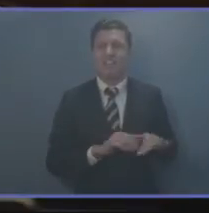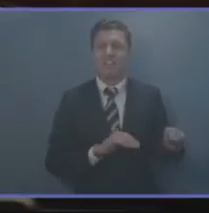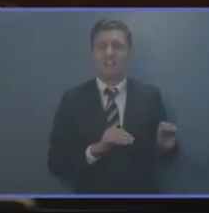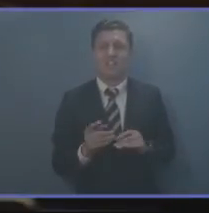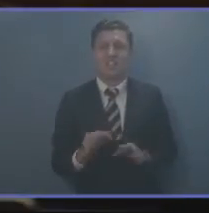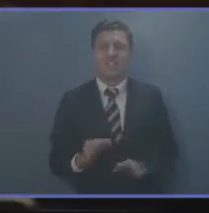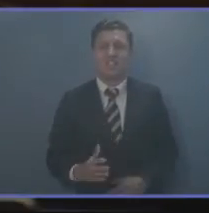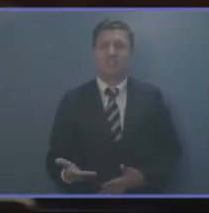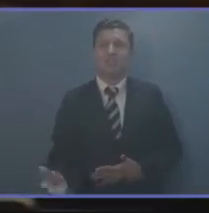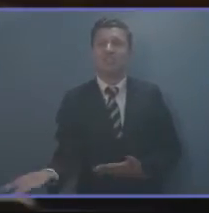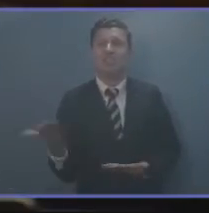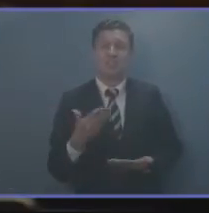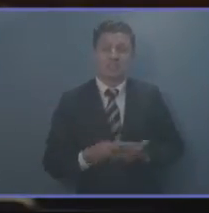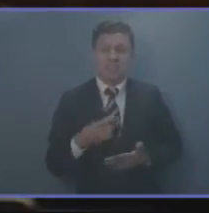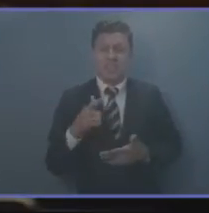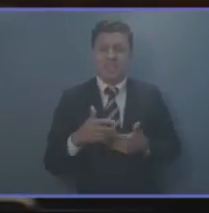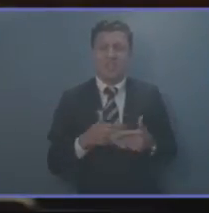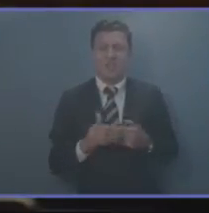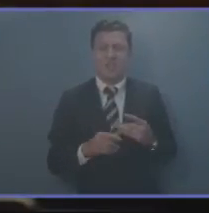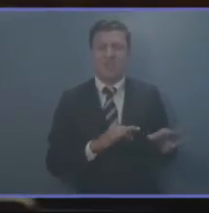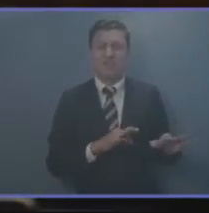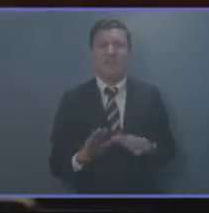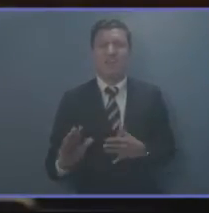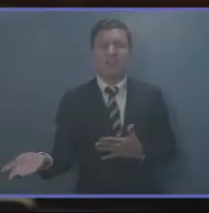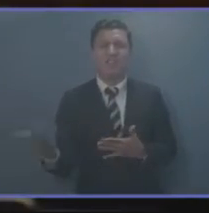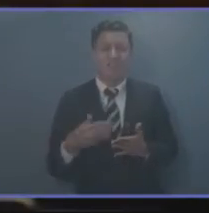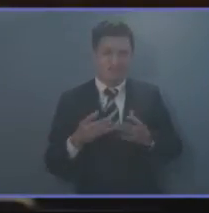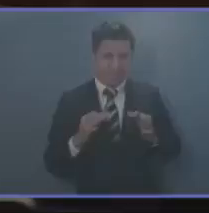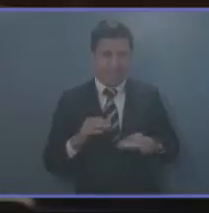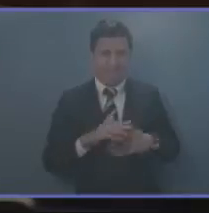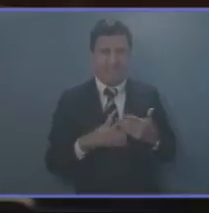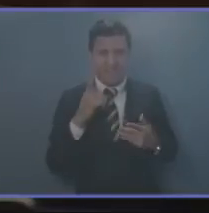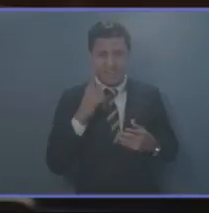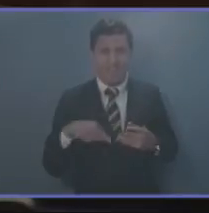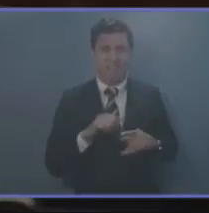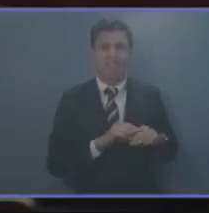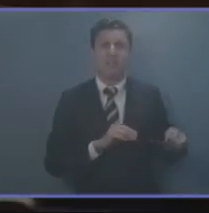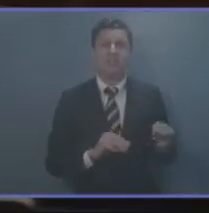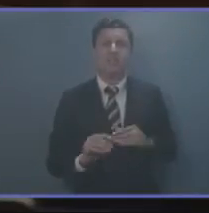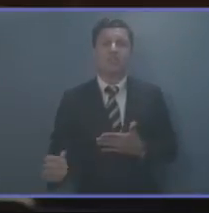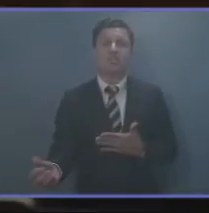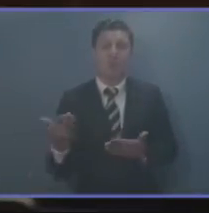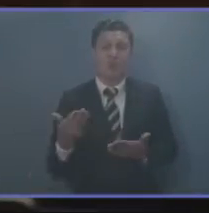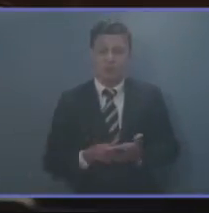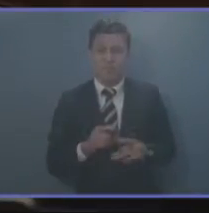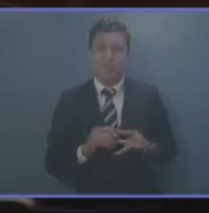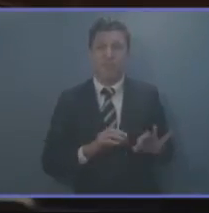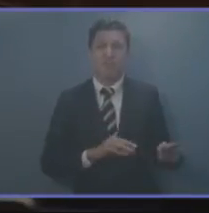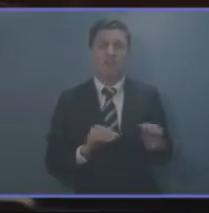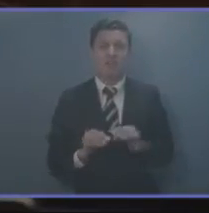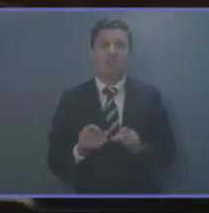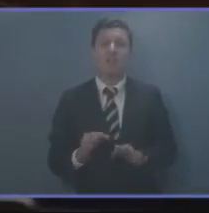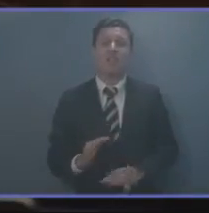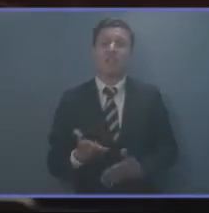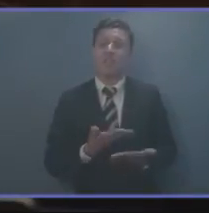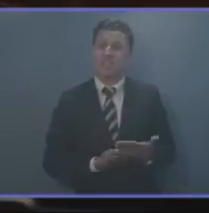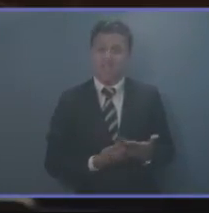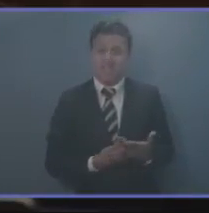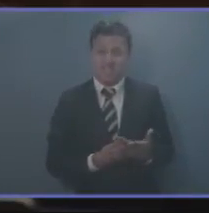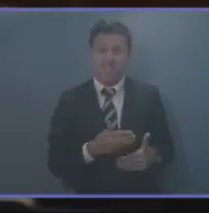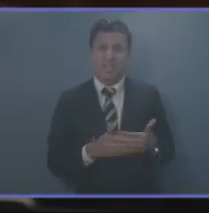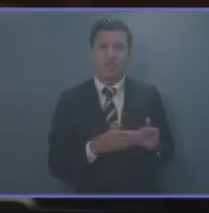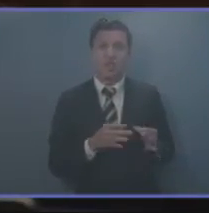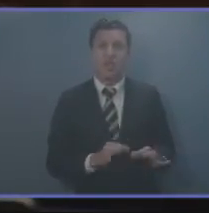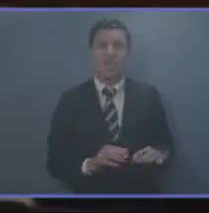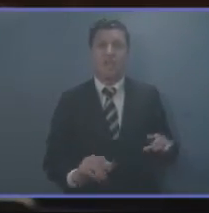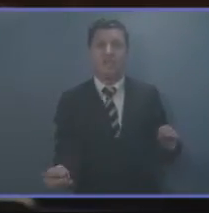la identidad de las víctimas y testigos protegidos, suspendiendo las vistas públicas para tal efecto, con lo que la defensa no estuvo de